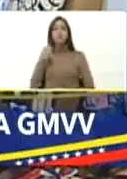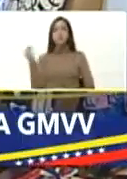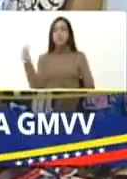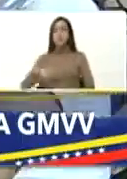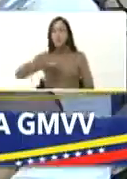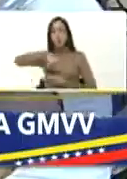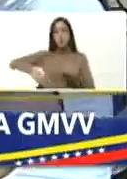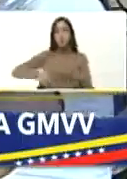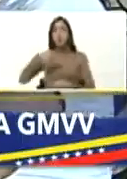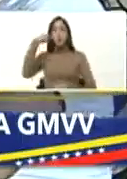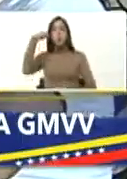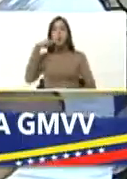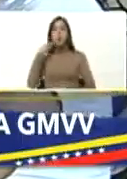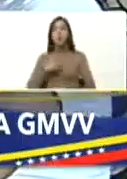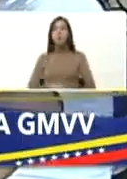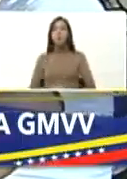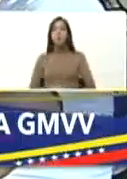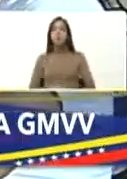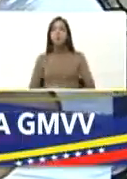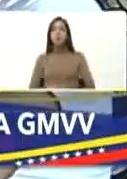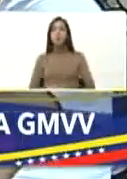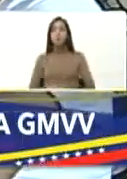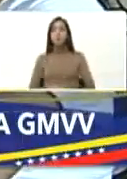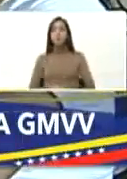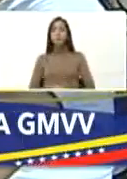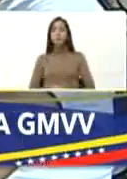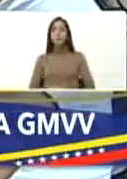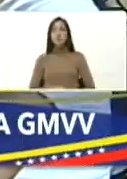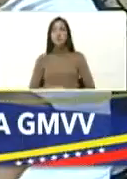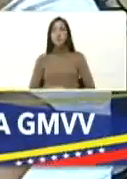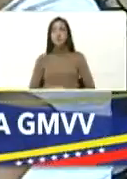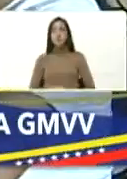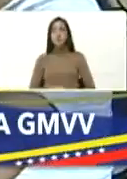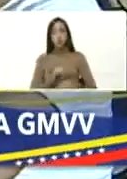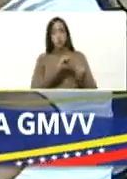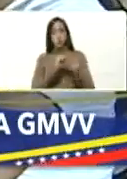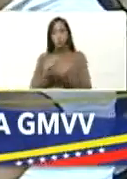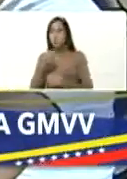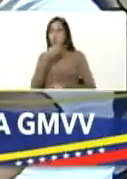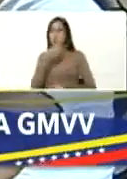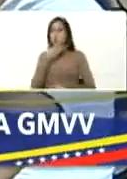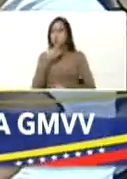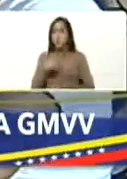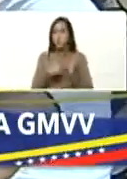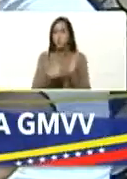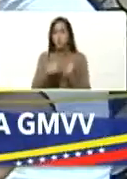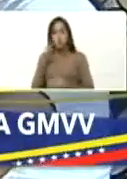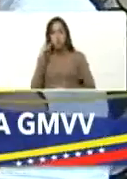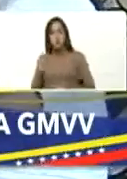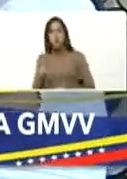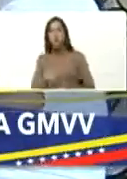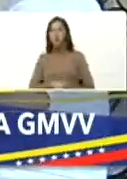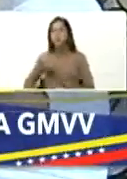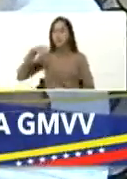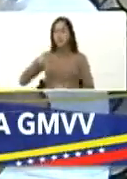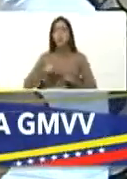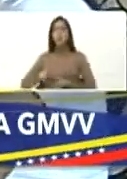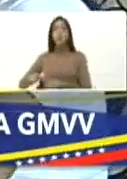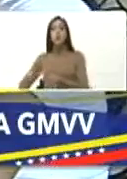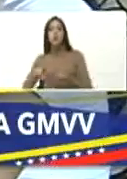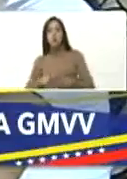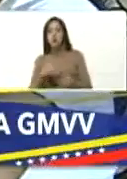revolución bolivariana. Bueno, aquí en nuestro urbanismo tan bonito como lo acaba de ver, Indiurquía,